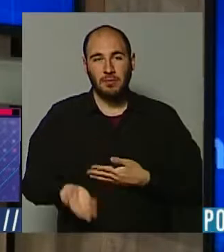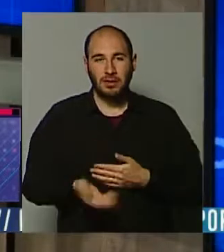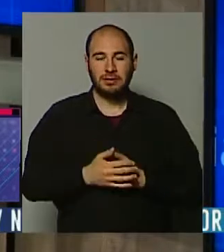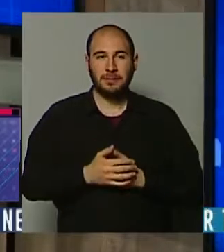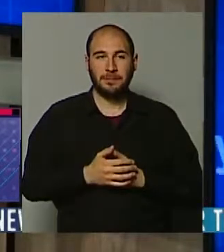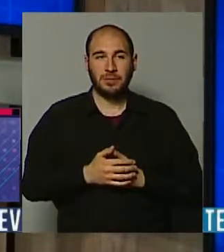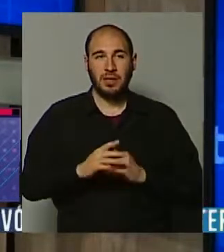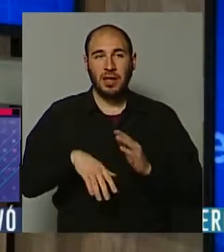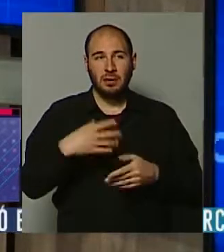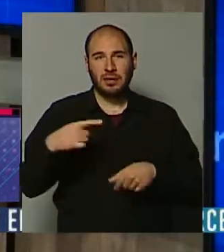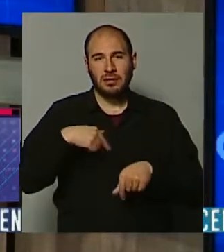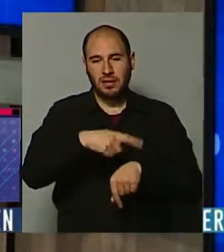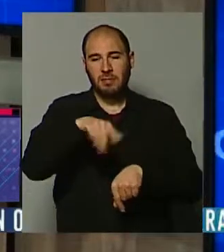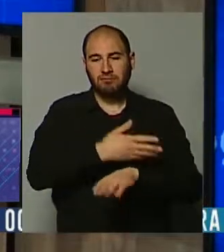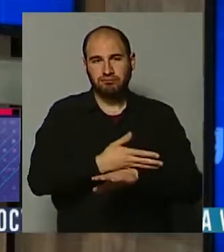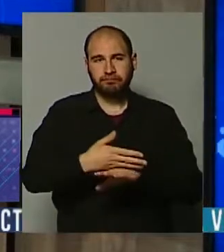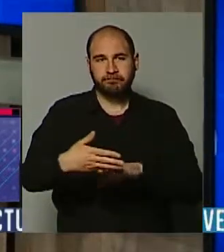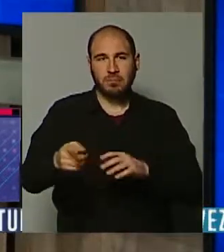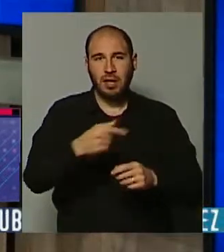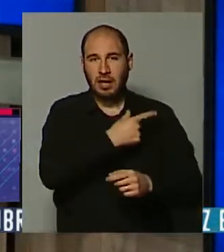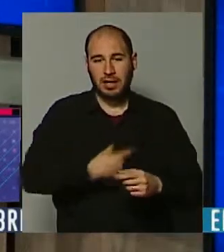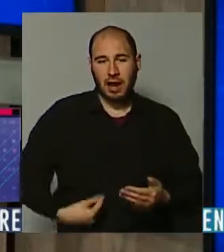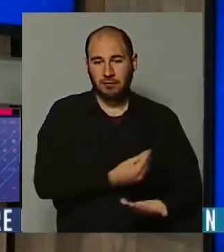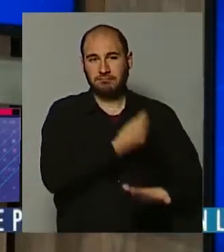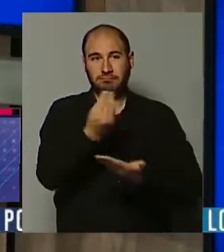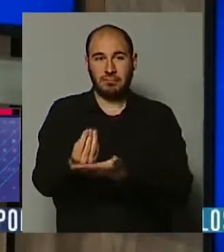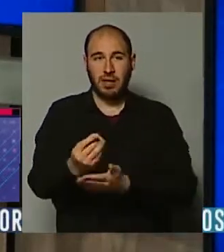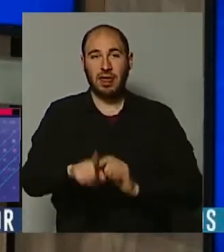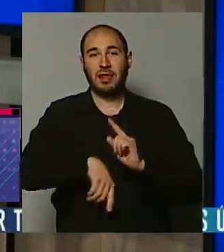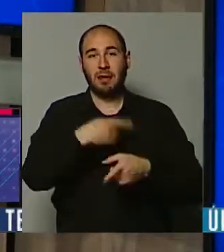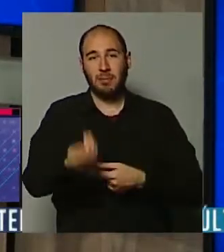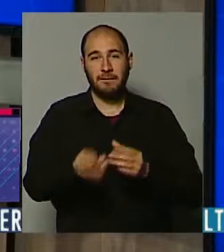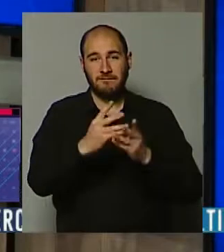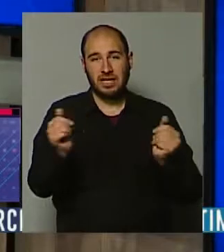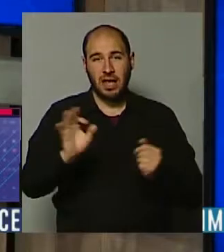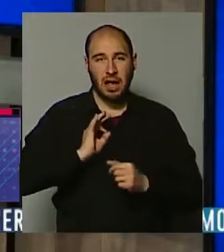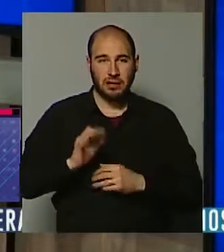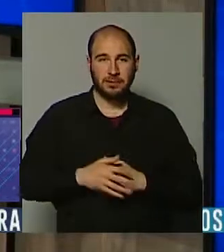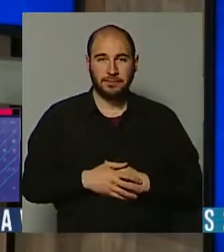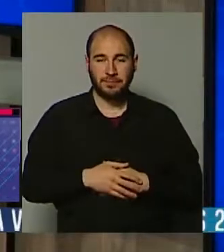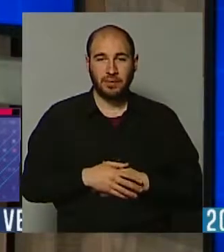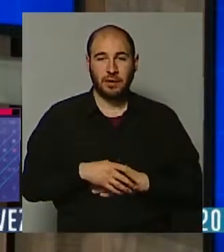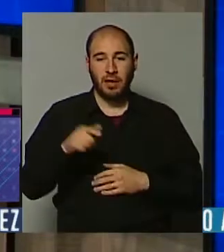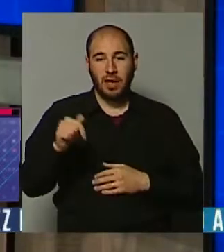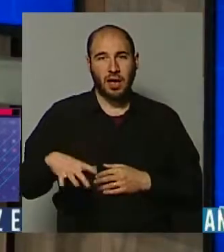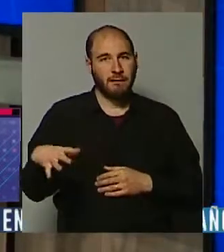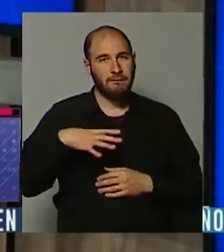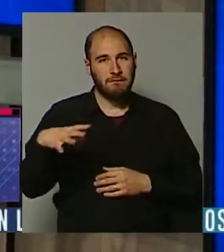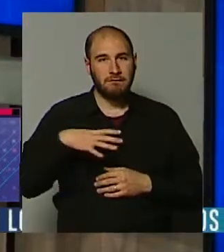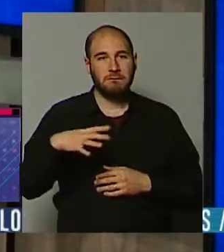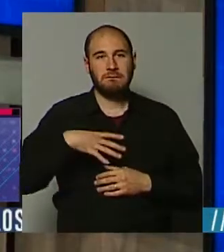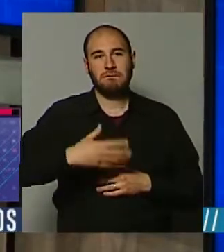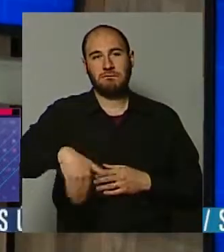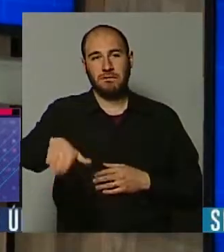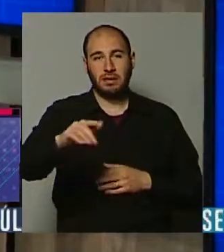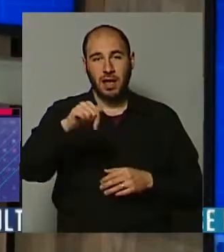queda bastante tiempo para el traspaso de mando y después tenemos fin de año, con lo cual todavía queda mucho camino por